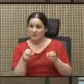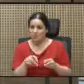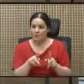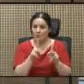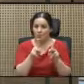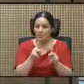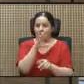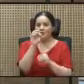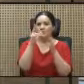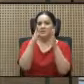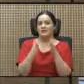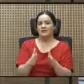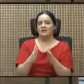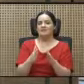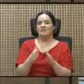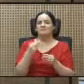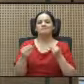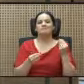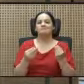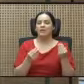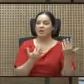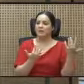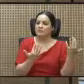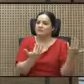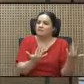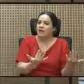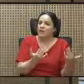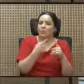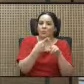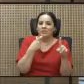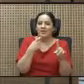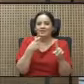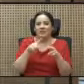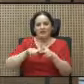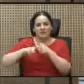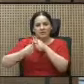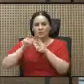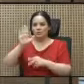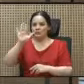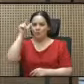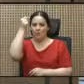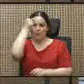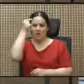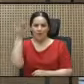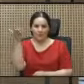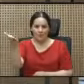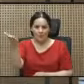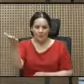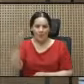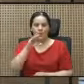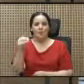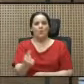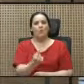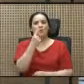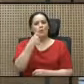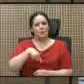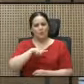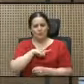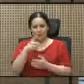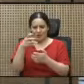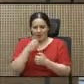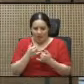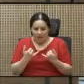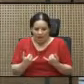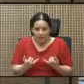los costarricenses las estamos esperando desde el inicio de su administración. Sin embargo, lo único que hemos recibido hasta el